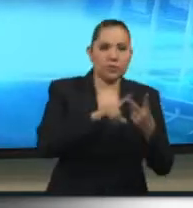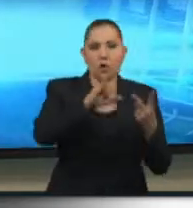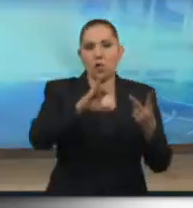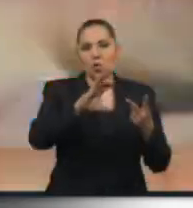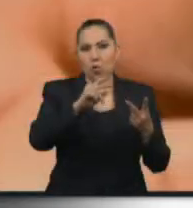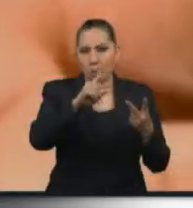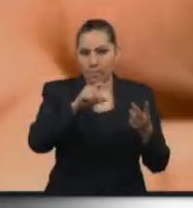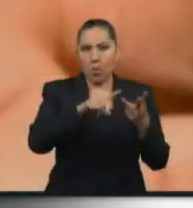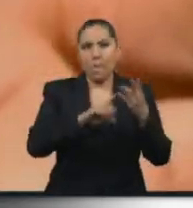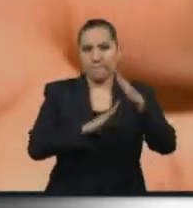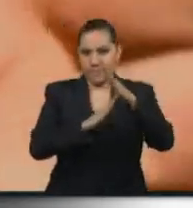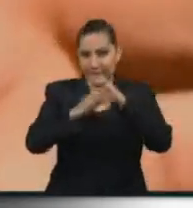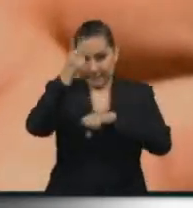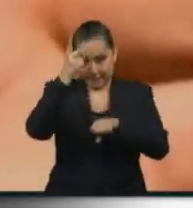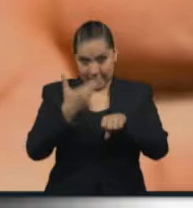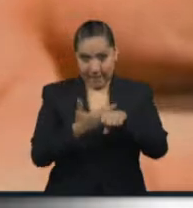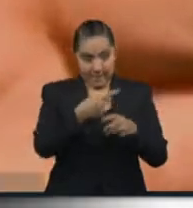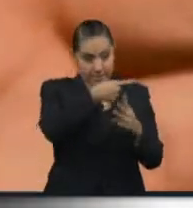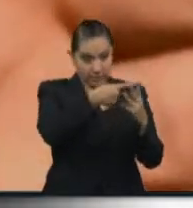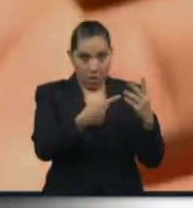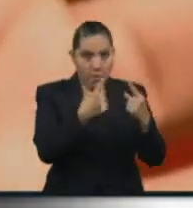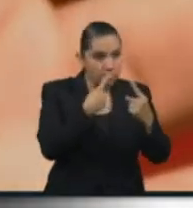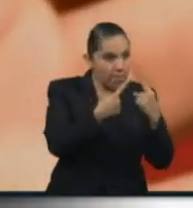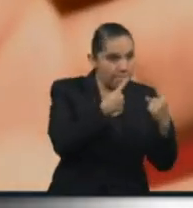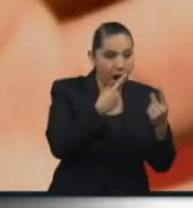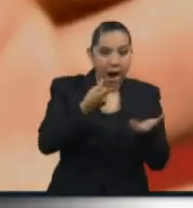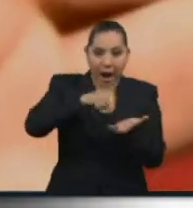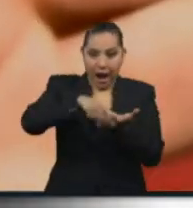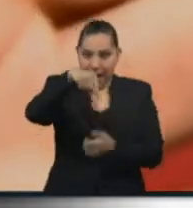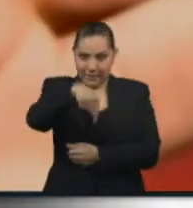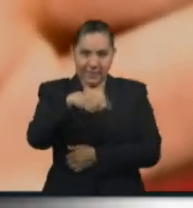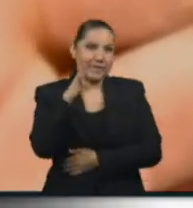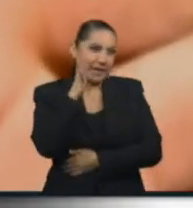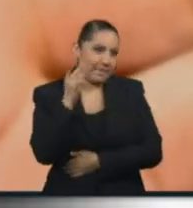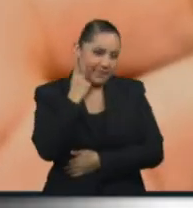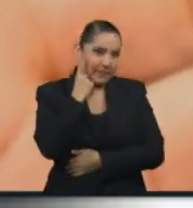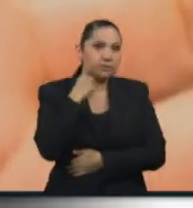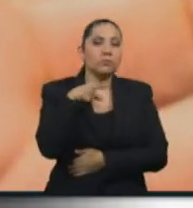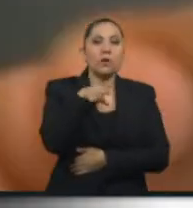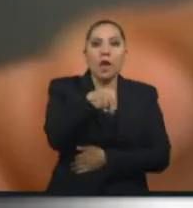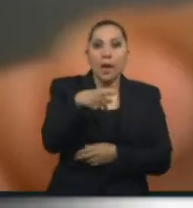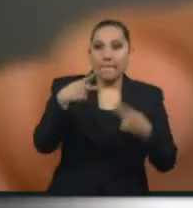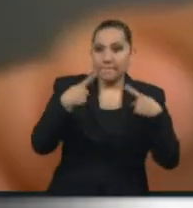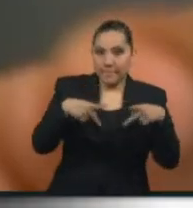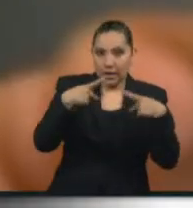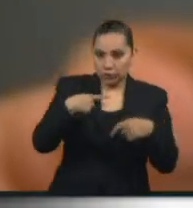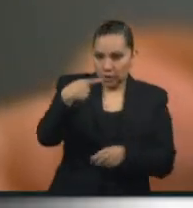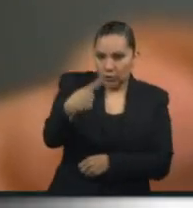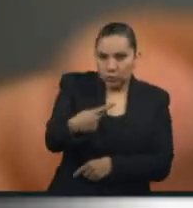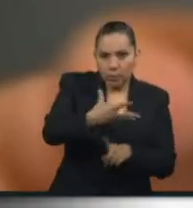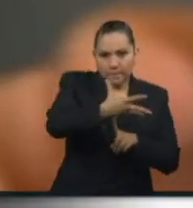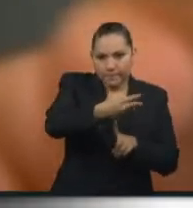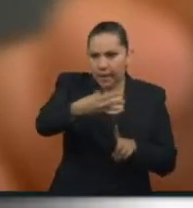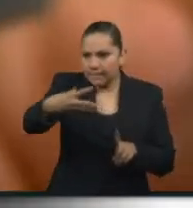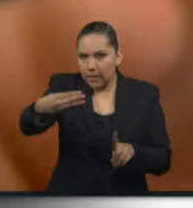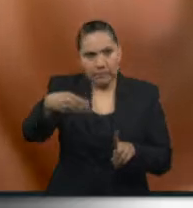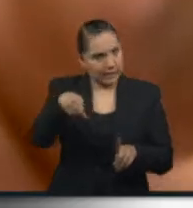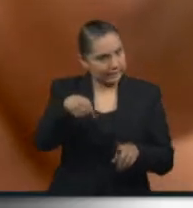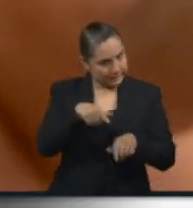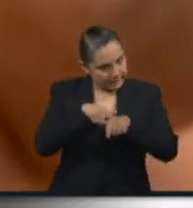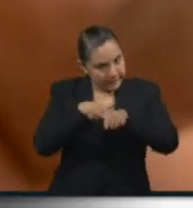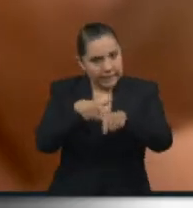de la Dirección de Servicios Médicos en San Lázaro dar seguimiento a los casos de contagio al interior del recinto legislativo.